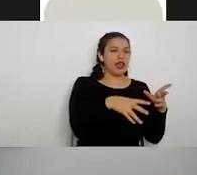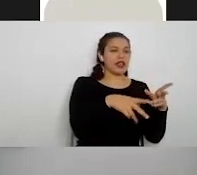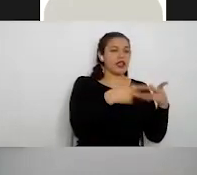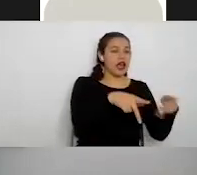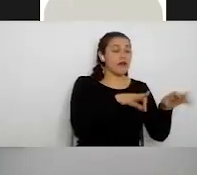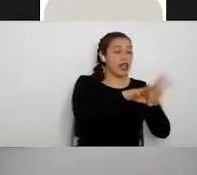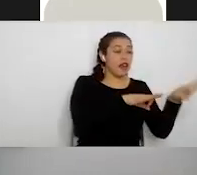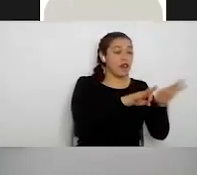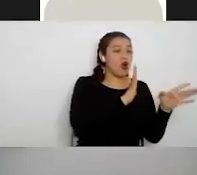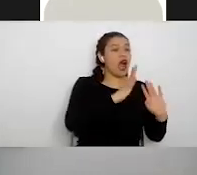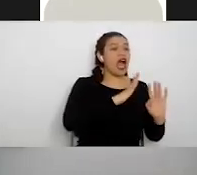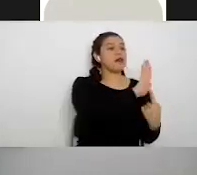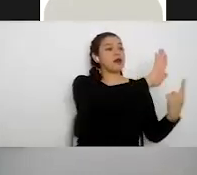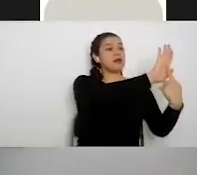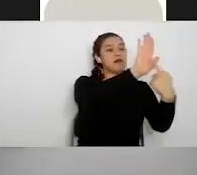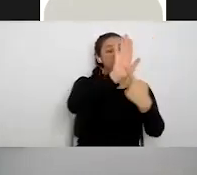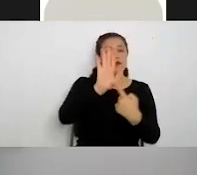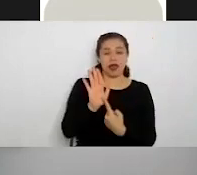Esto te dice que,